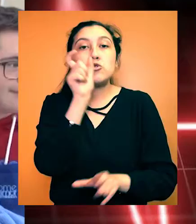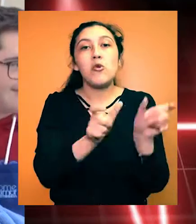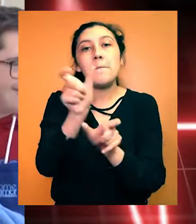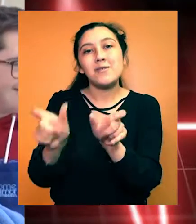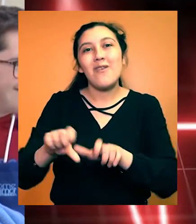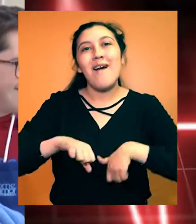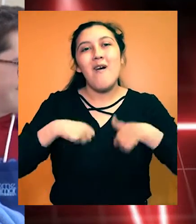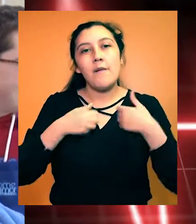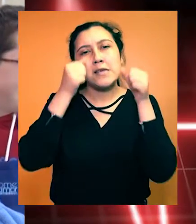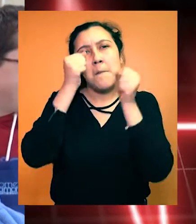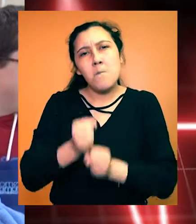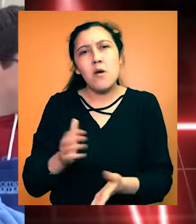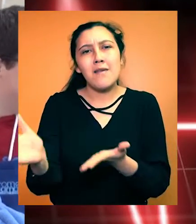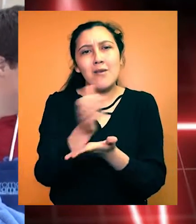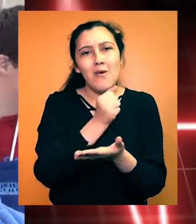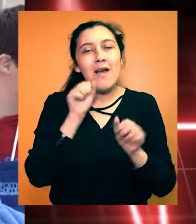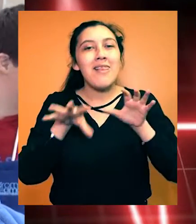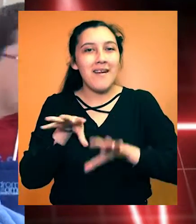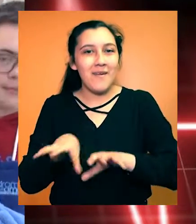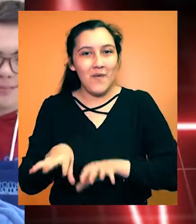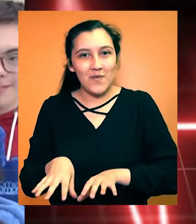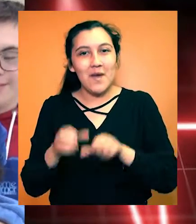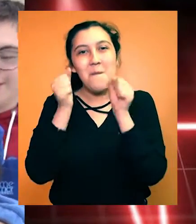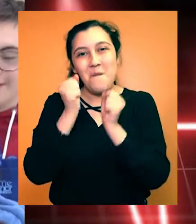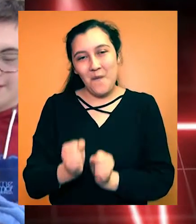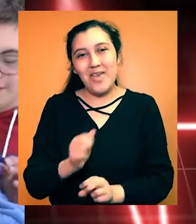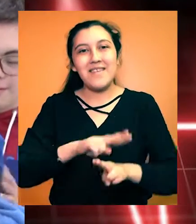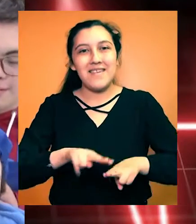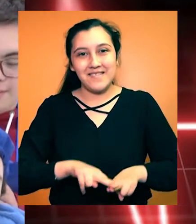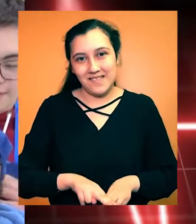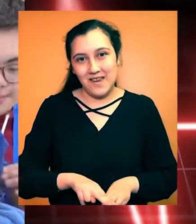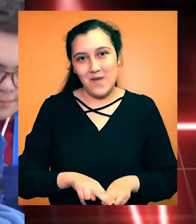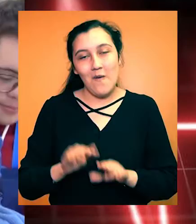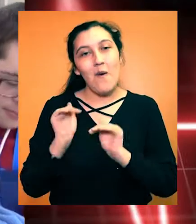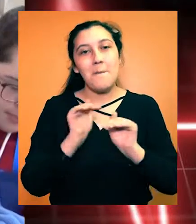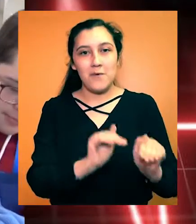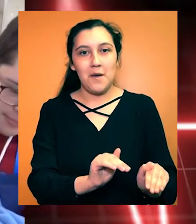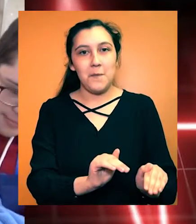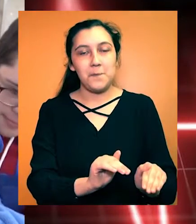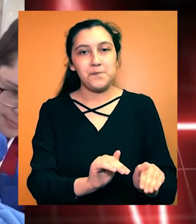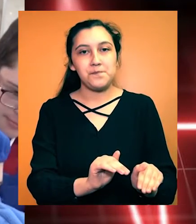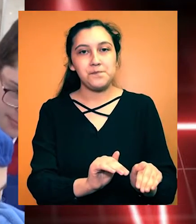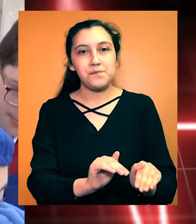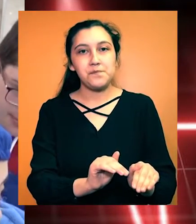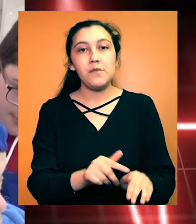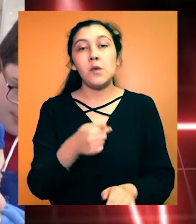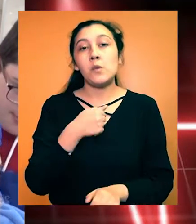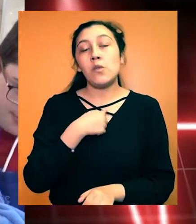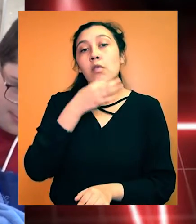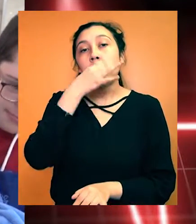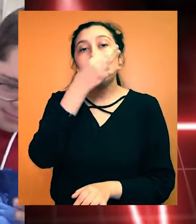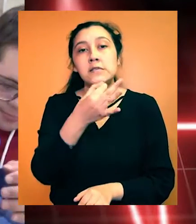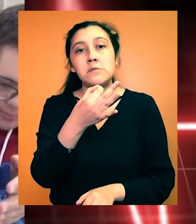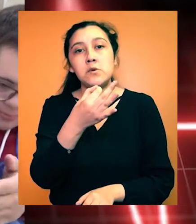que pueden lograr grandes cosas y ellos se lo proponen y con el respaldo de esta fundación. Así que el llamado es más que todo